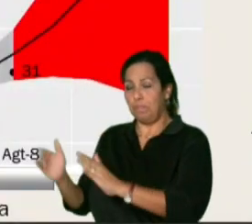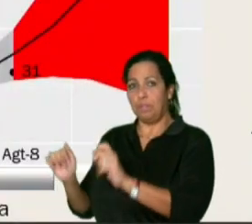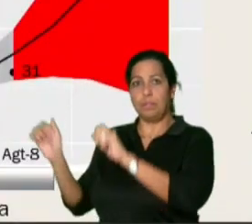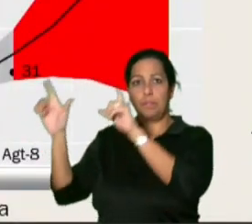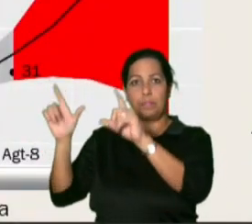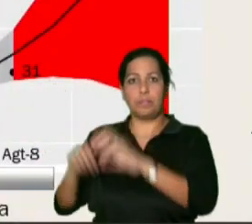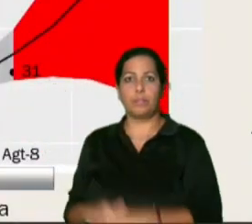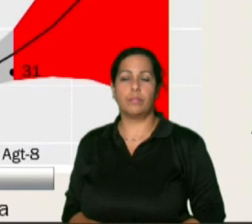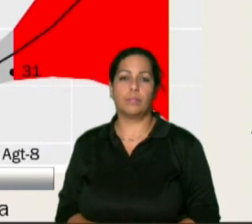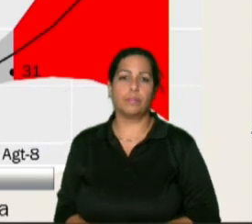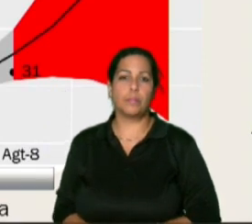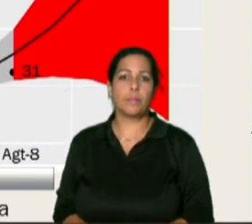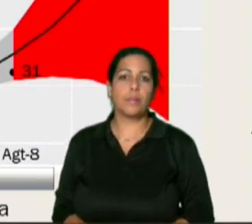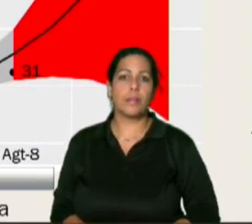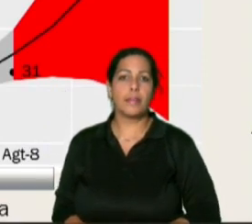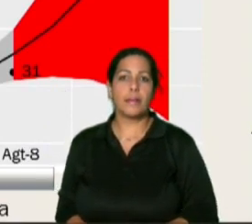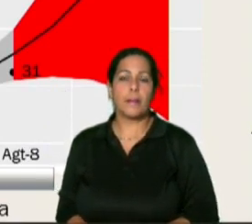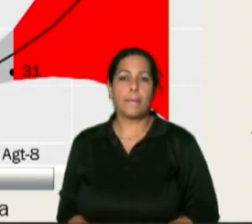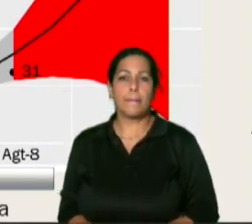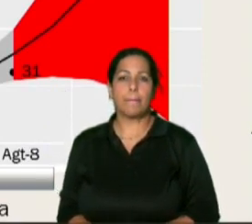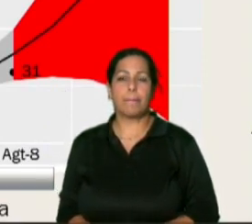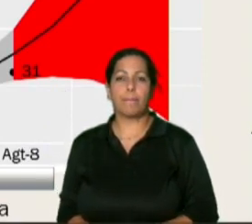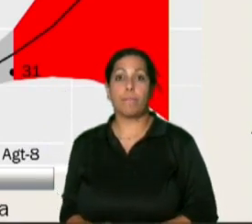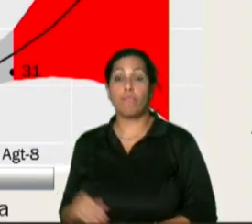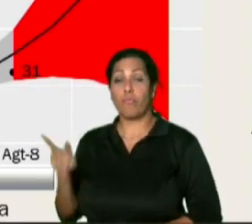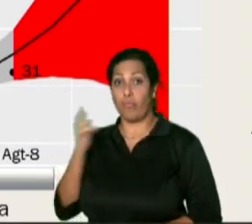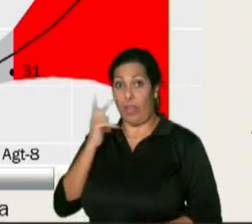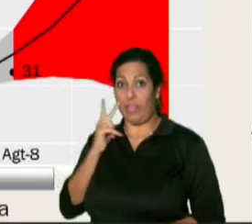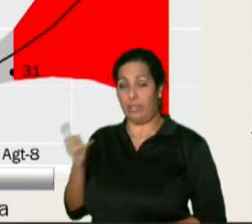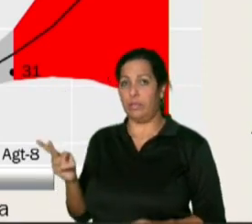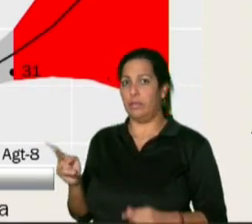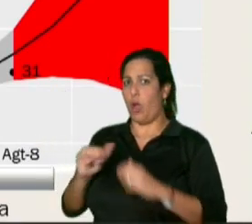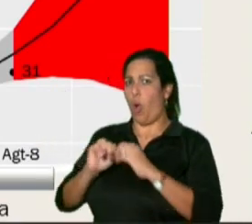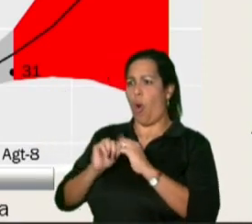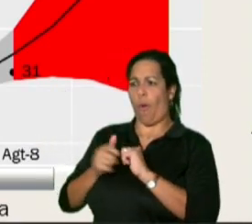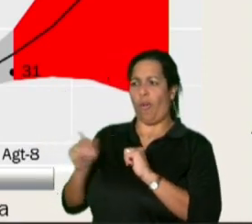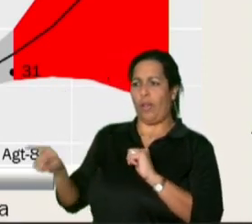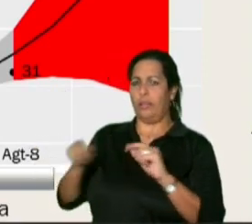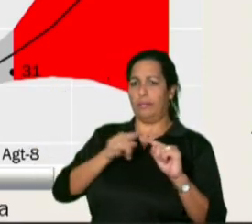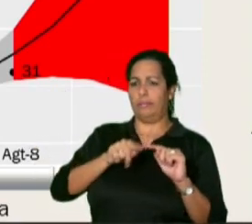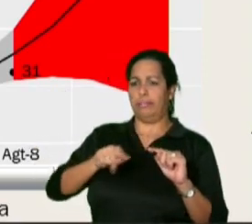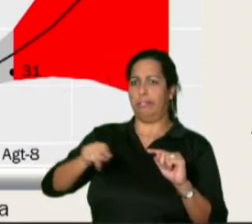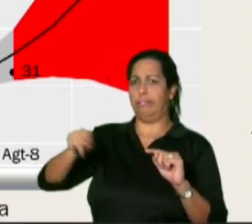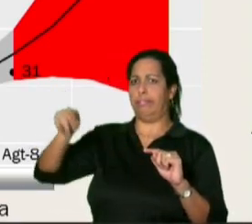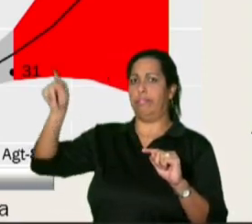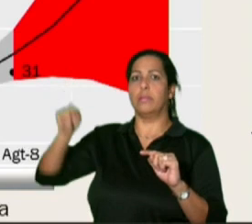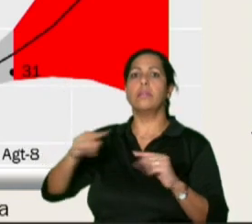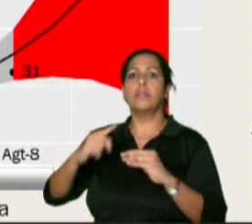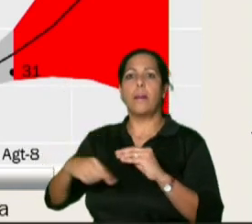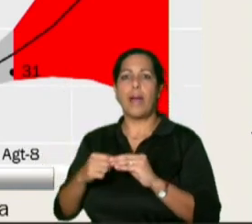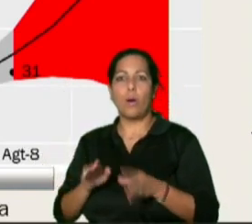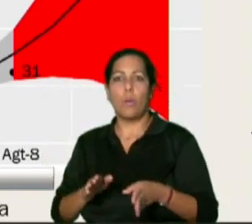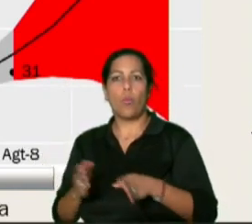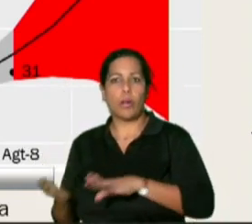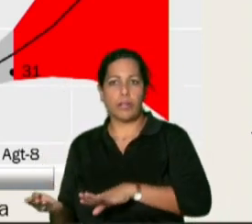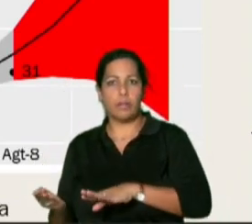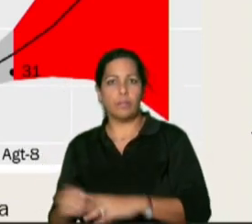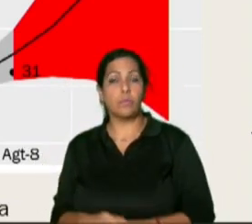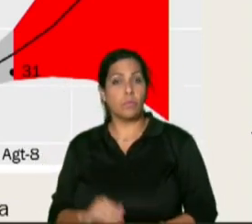Aquí tienen una proyección para ver cómo se comportan las muertes. Fíjense en que estamos hablando que para principios de